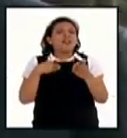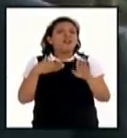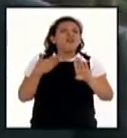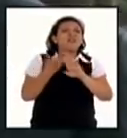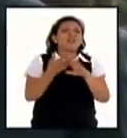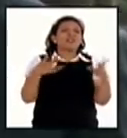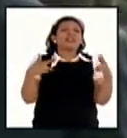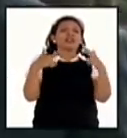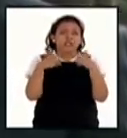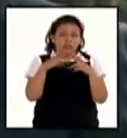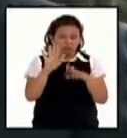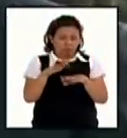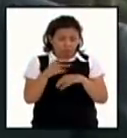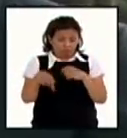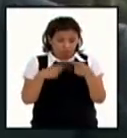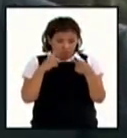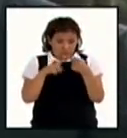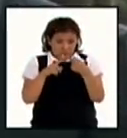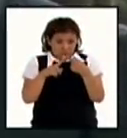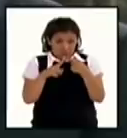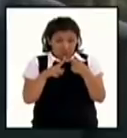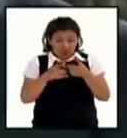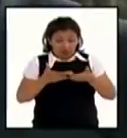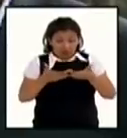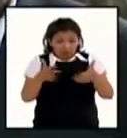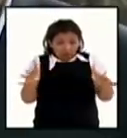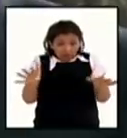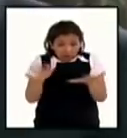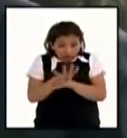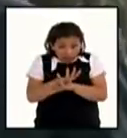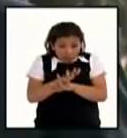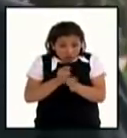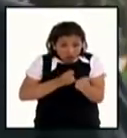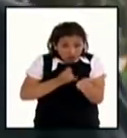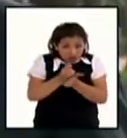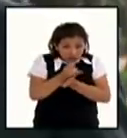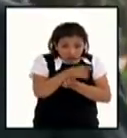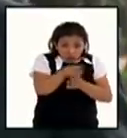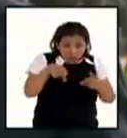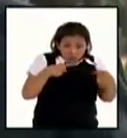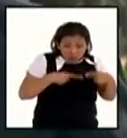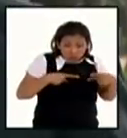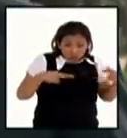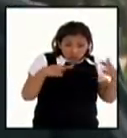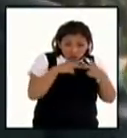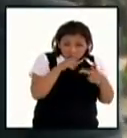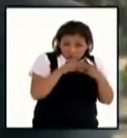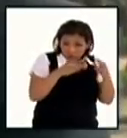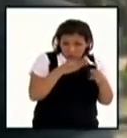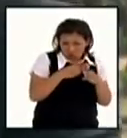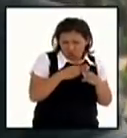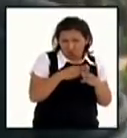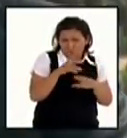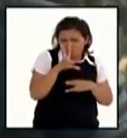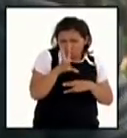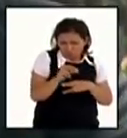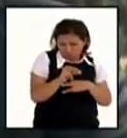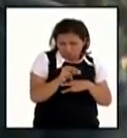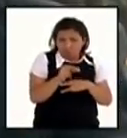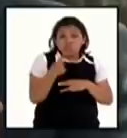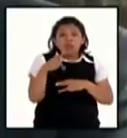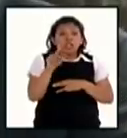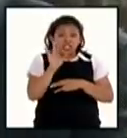qué? Primero, porque la decisión del cambio de calle no es una decisión de los miembros de la Luz del Mundo. Aunque lo fuera, no tienen derecho